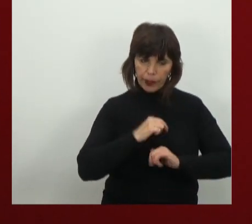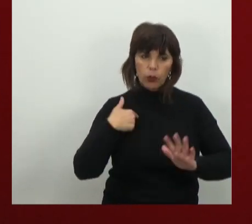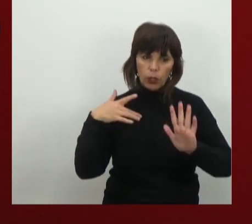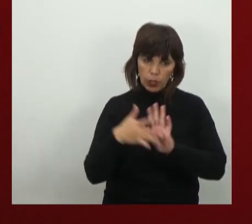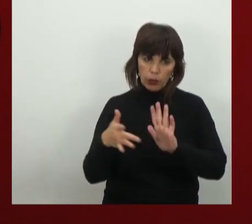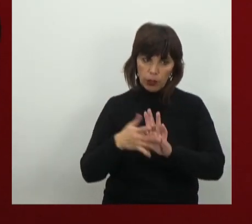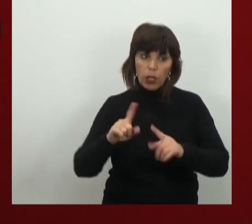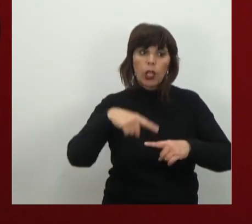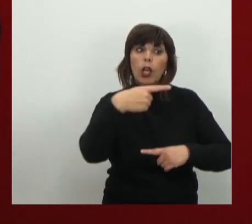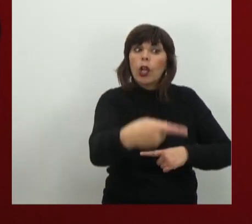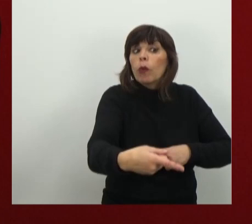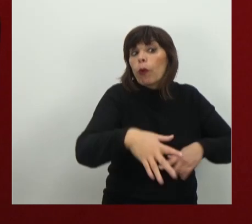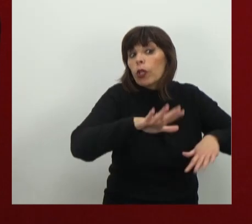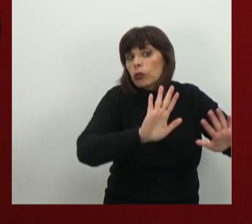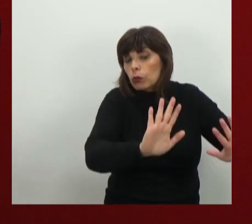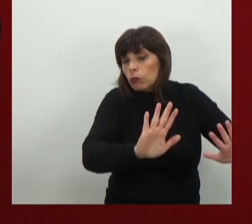Atención.